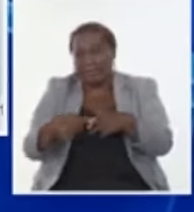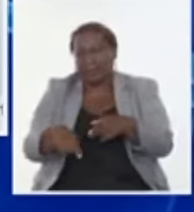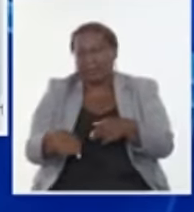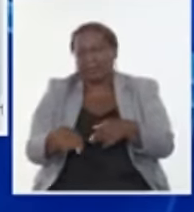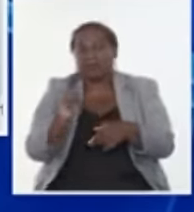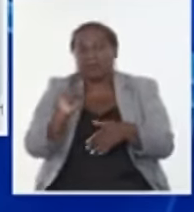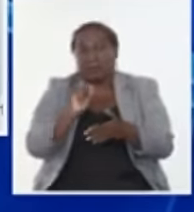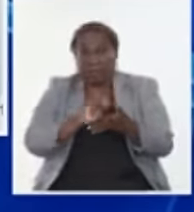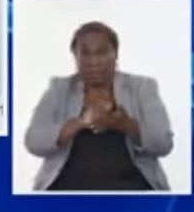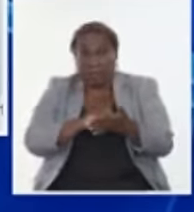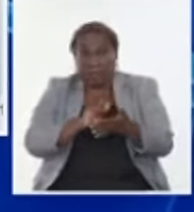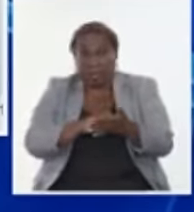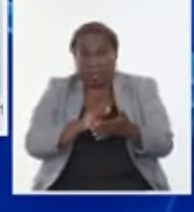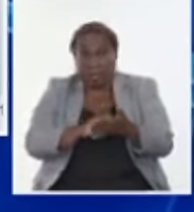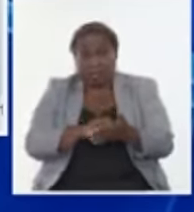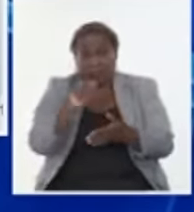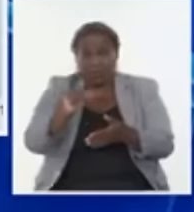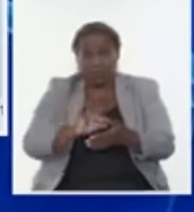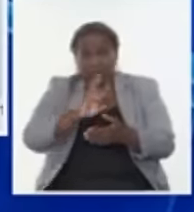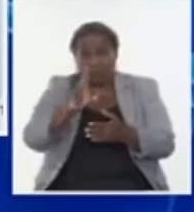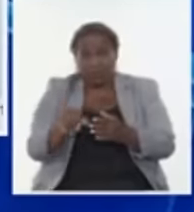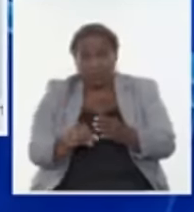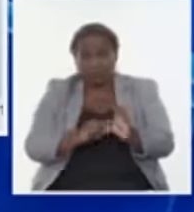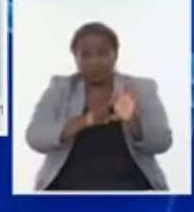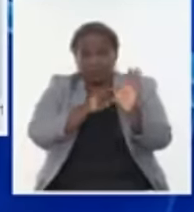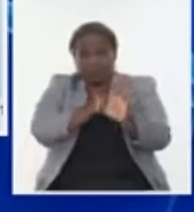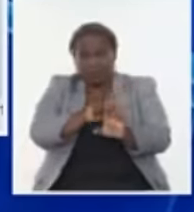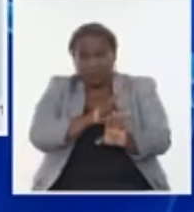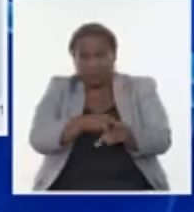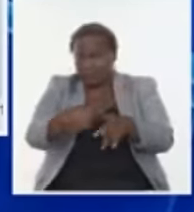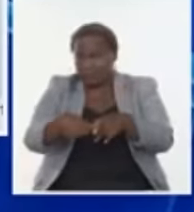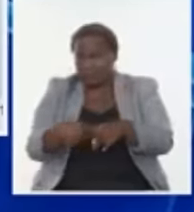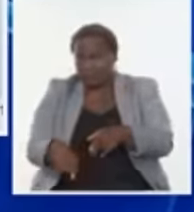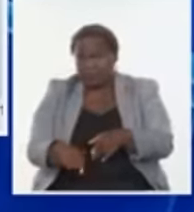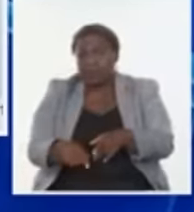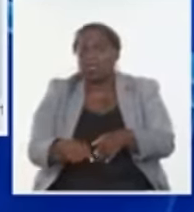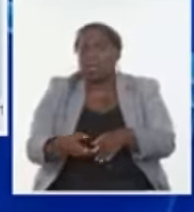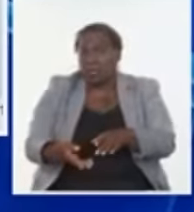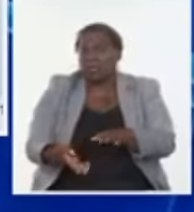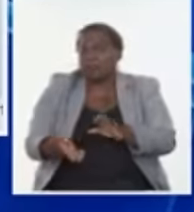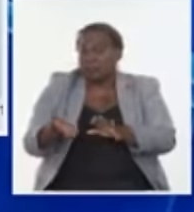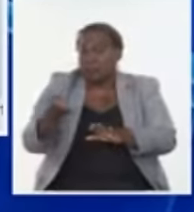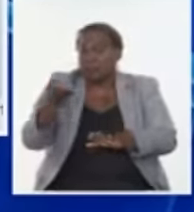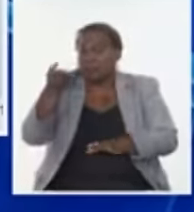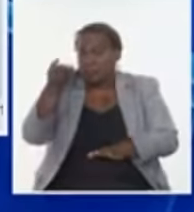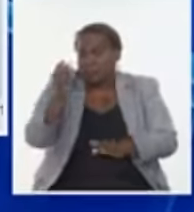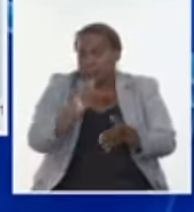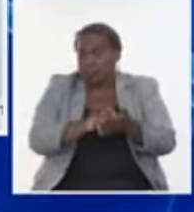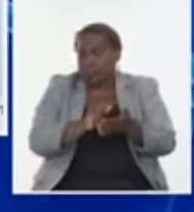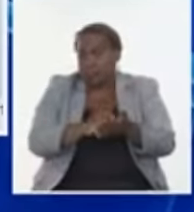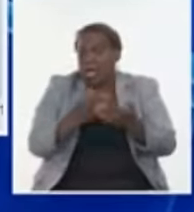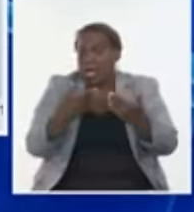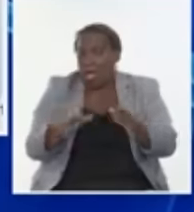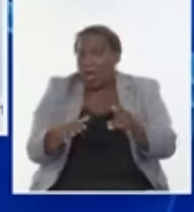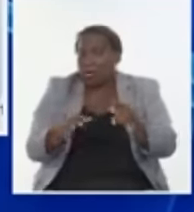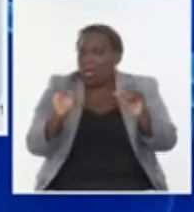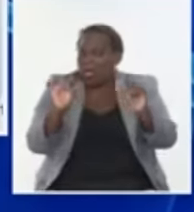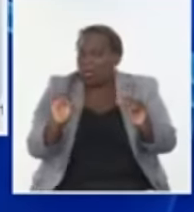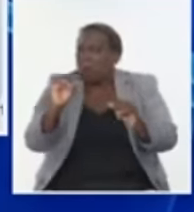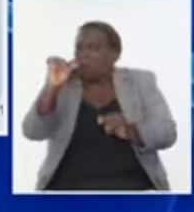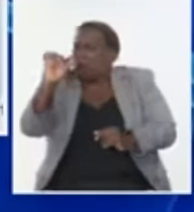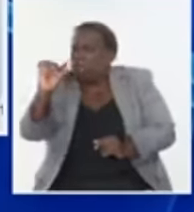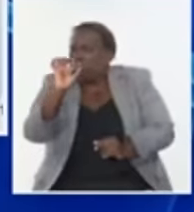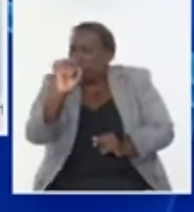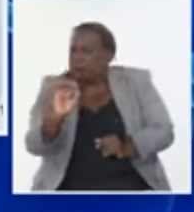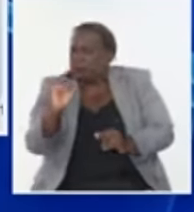registro delictivo se mantiene elevado, aunque con un decrecimiento de un 10%. Se